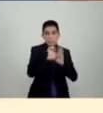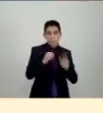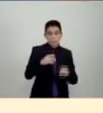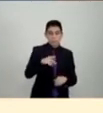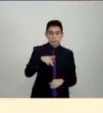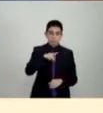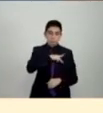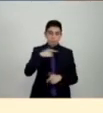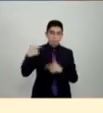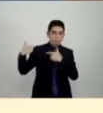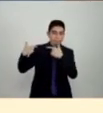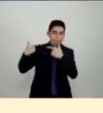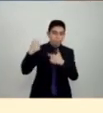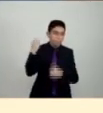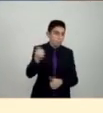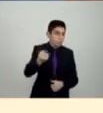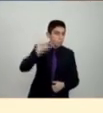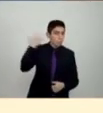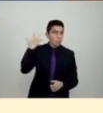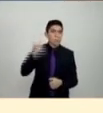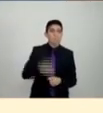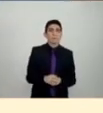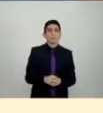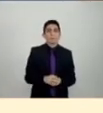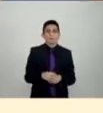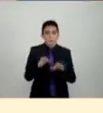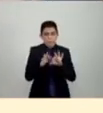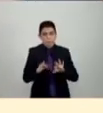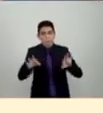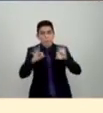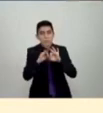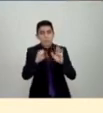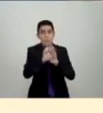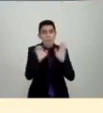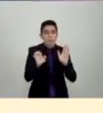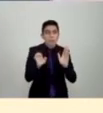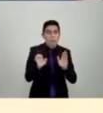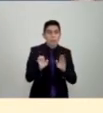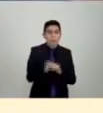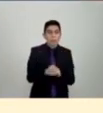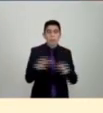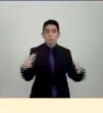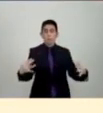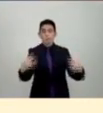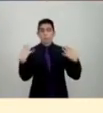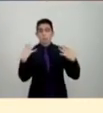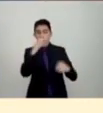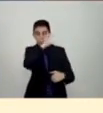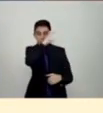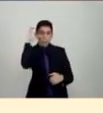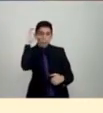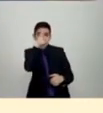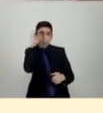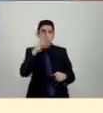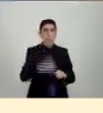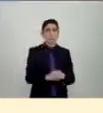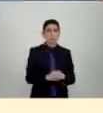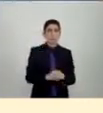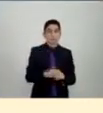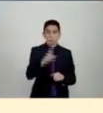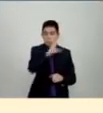los congresos no eran importantes para que te vieran en el congreso y saliera tu foto así de